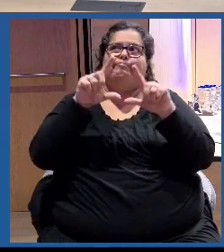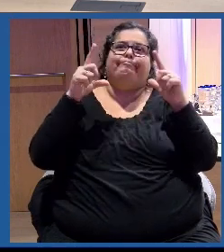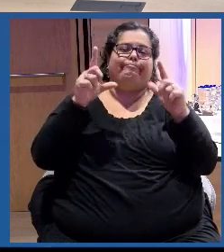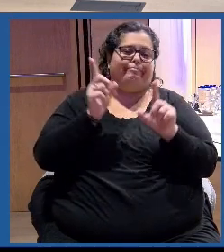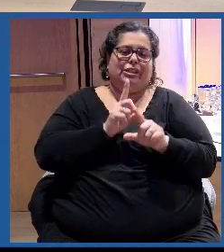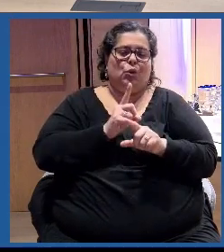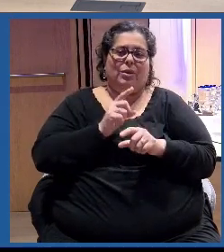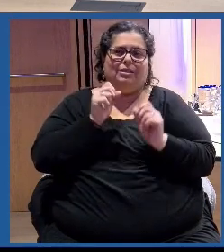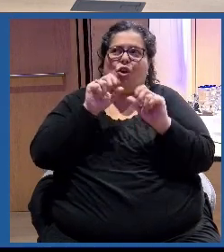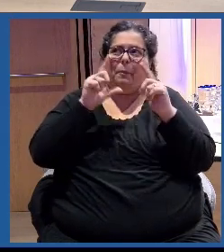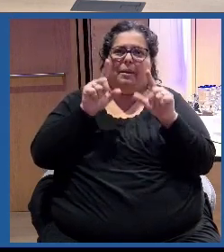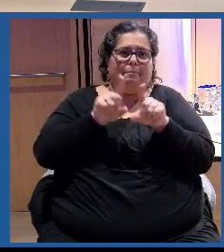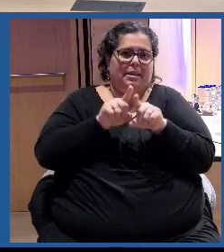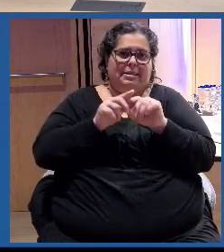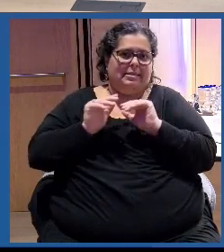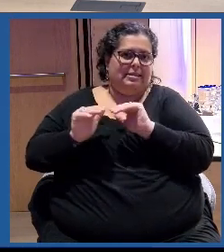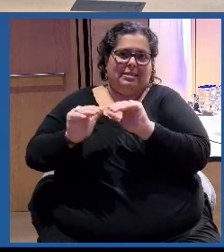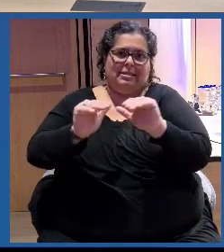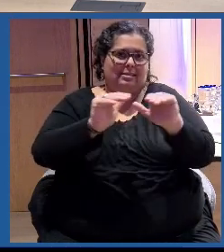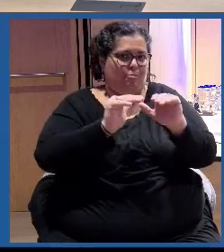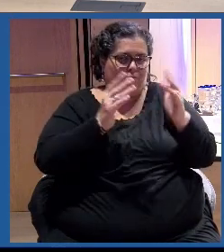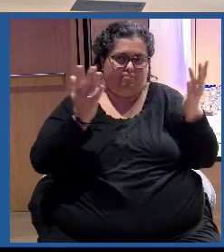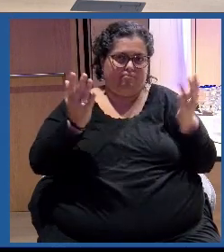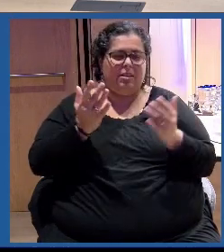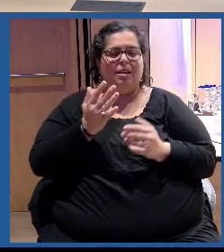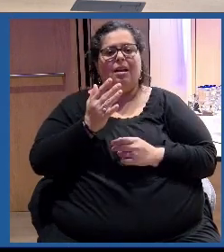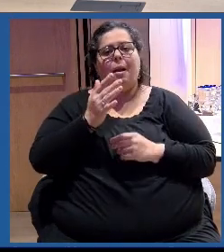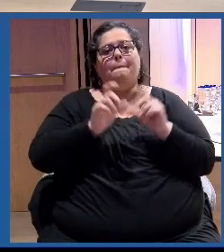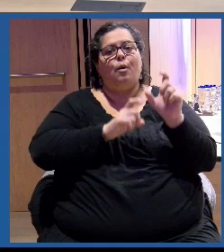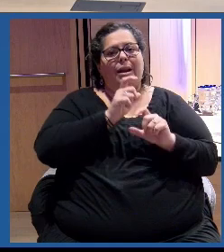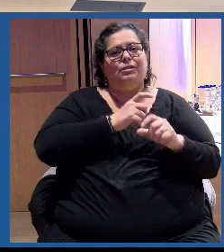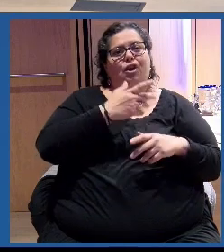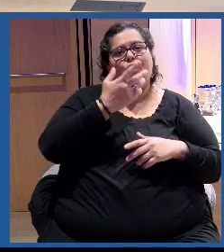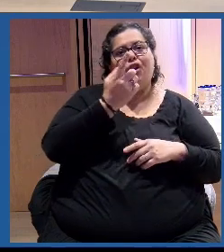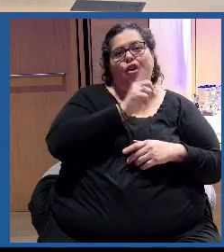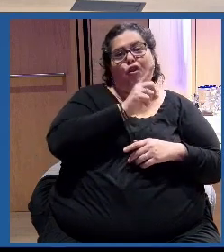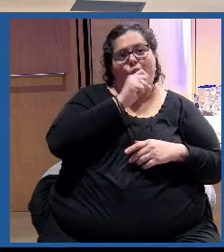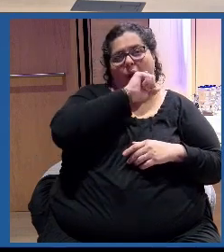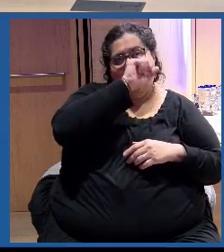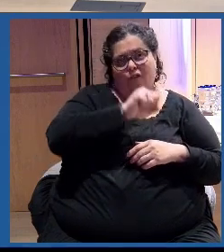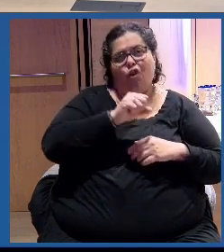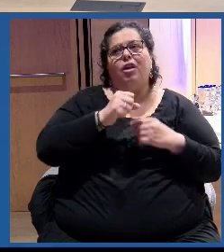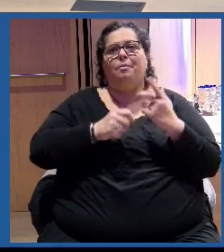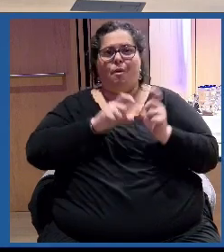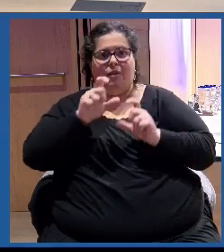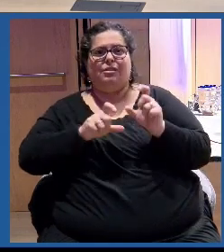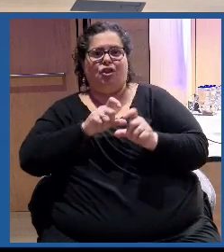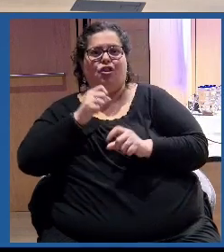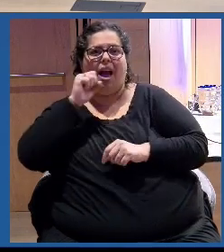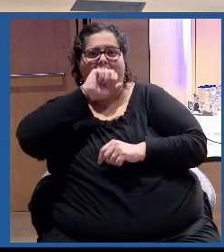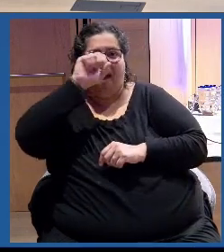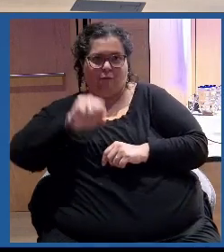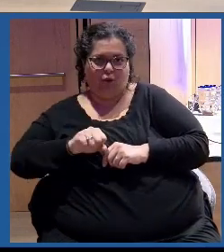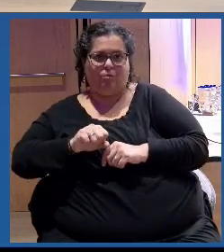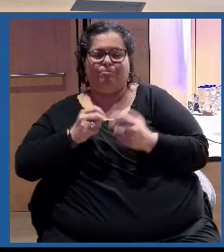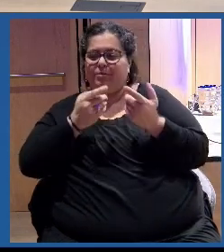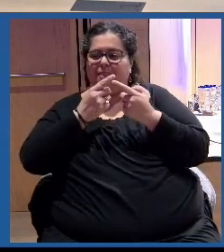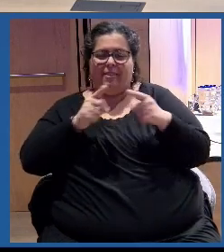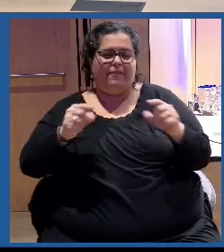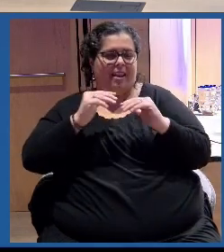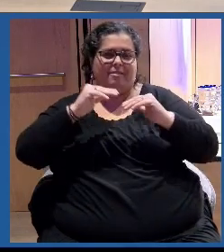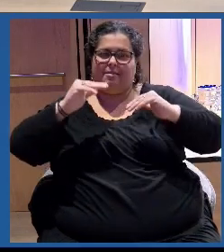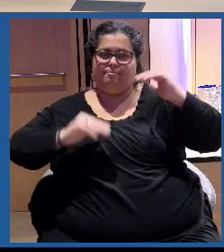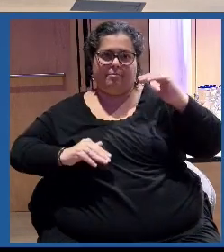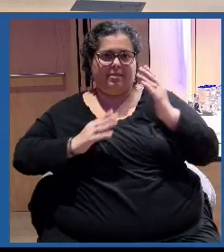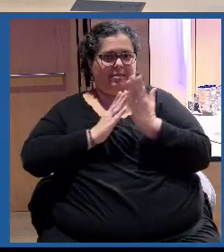similar entre la población afro y no afro. Siempre se usa así en términos comparativos cuando vamos a mostrar poblaciones. Las líneas